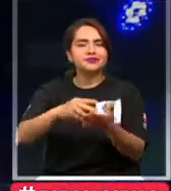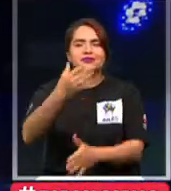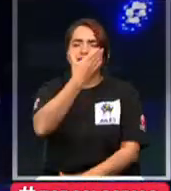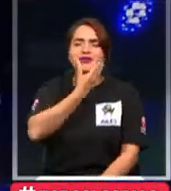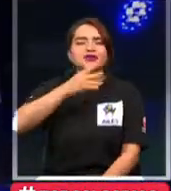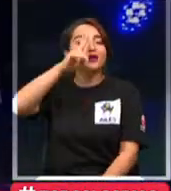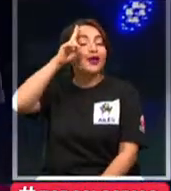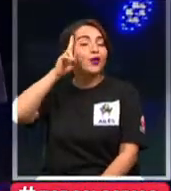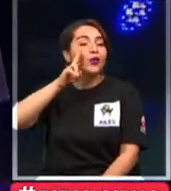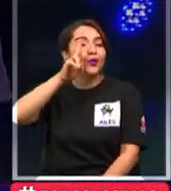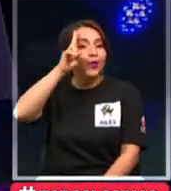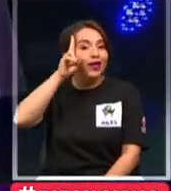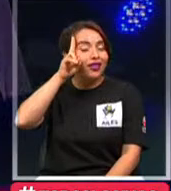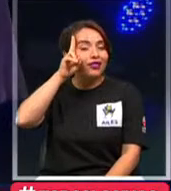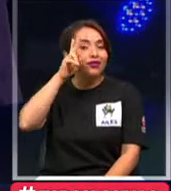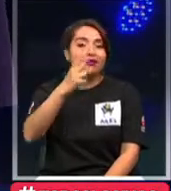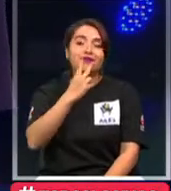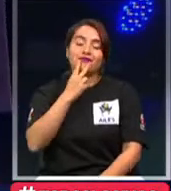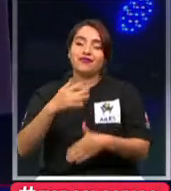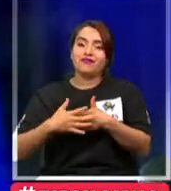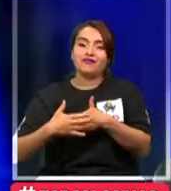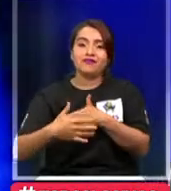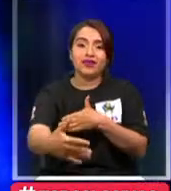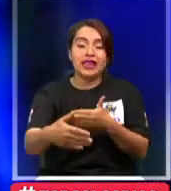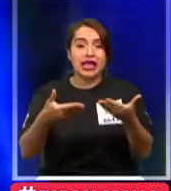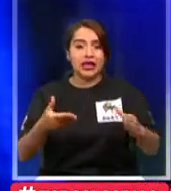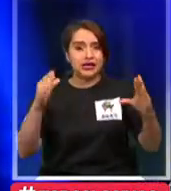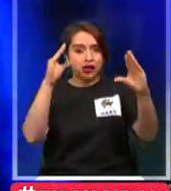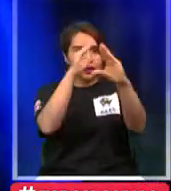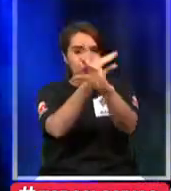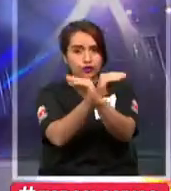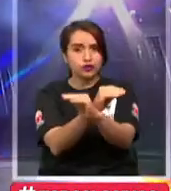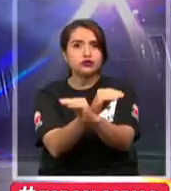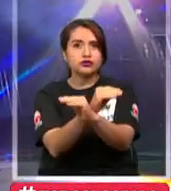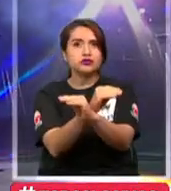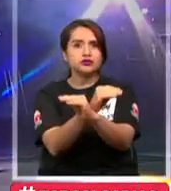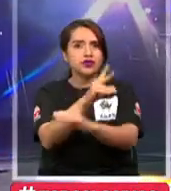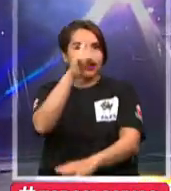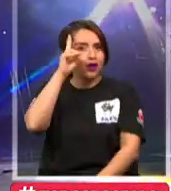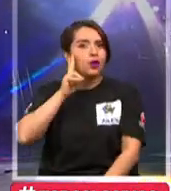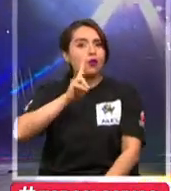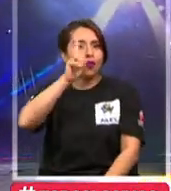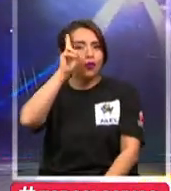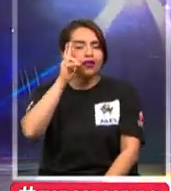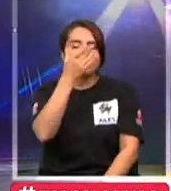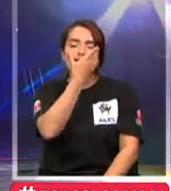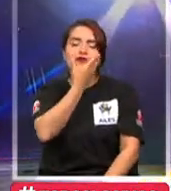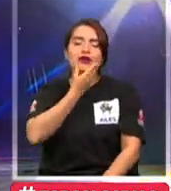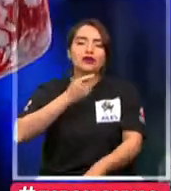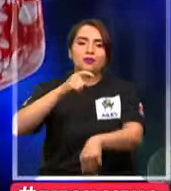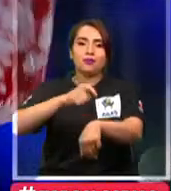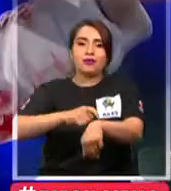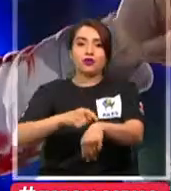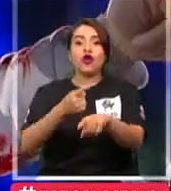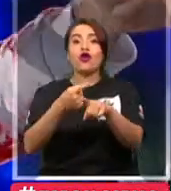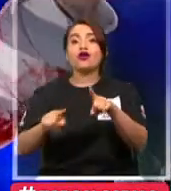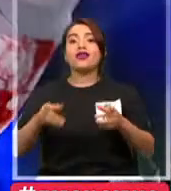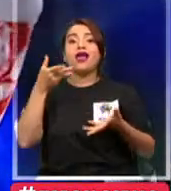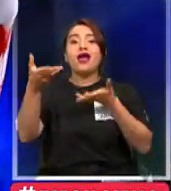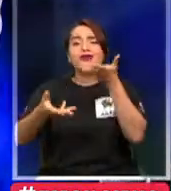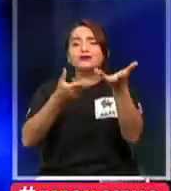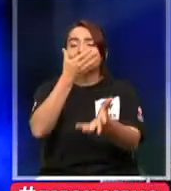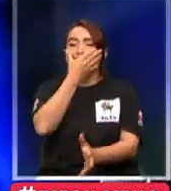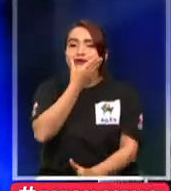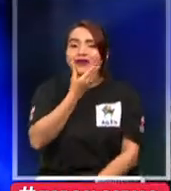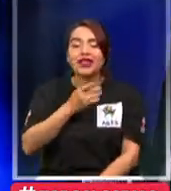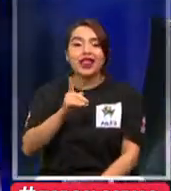lindos recuerdos que vamos a vivir. Y creo que esta noche nos acordemos de este lindo momento. Y otra canción bonita